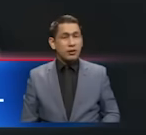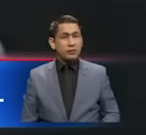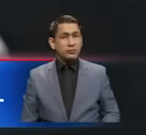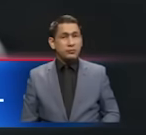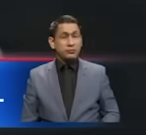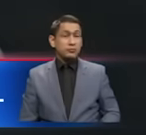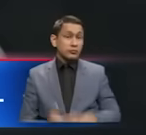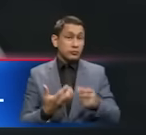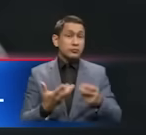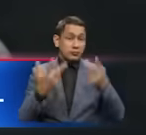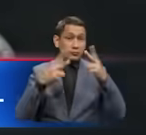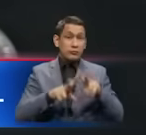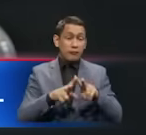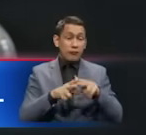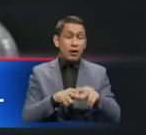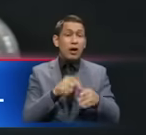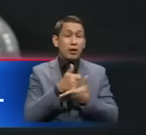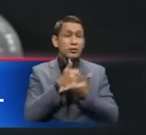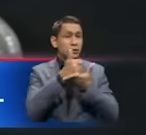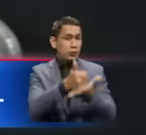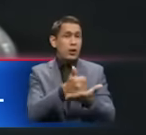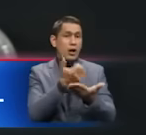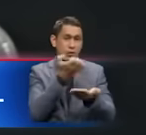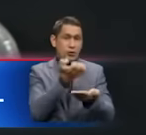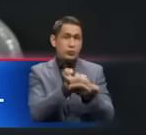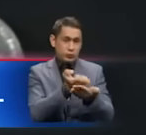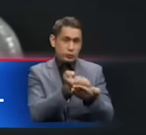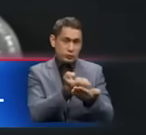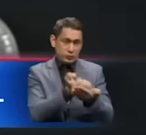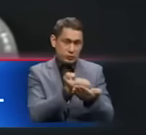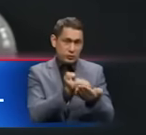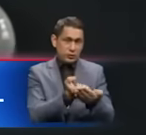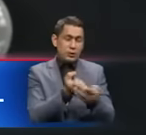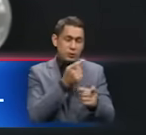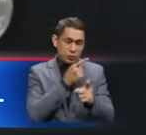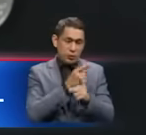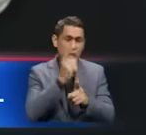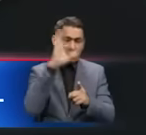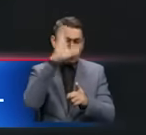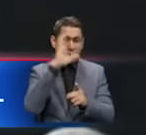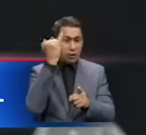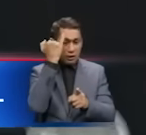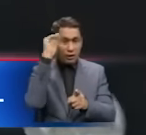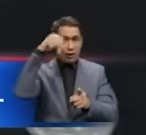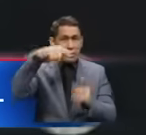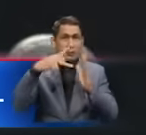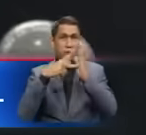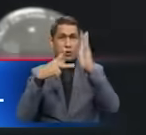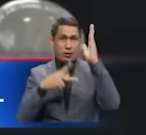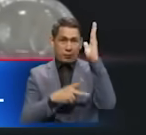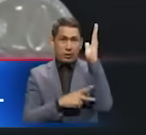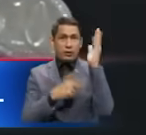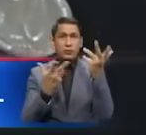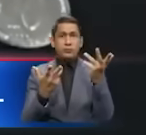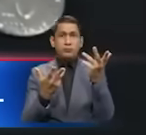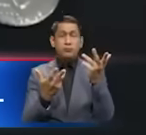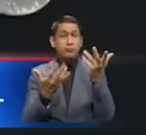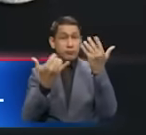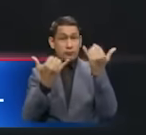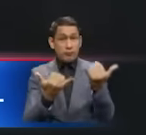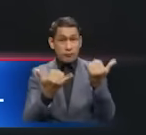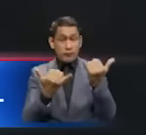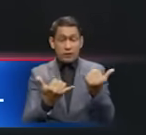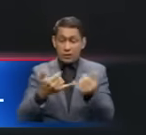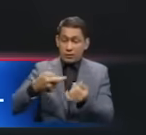precios, que consideramos que es algo que también buscamos con este programa, y de ahí finalmente buscamos garantizar la provisión de